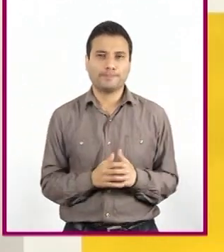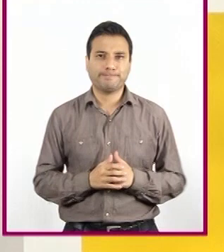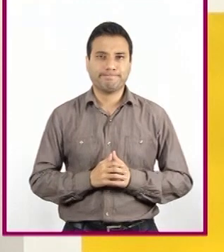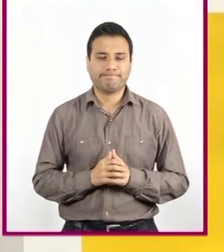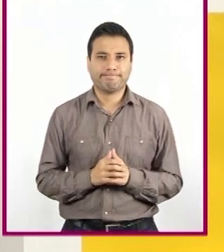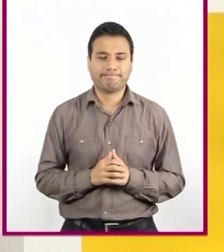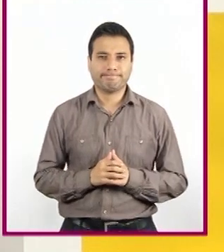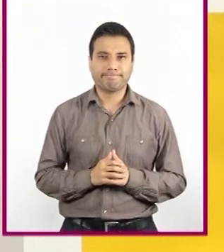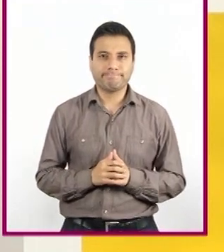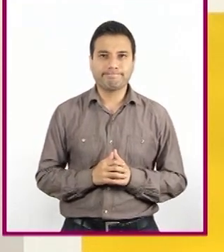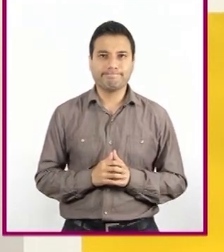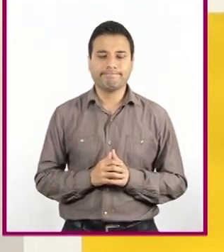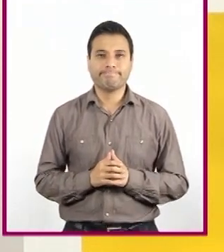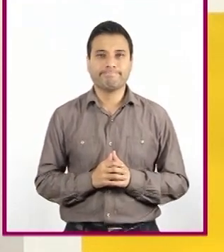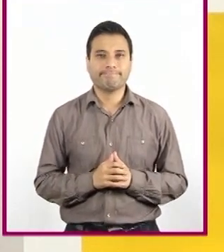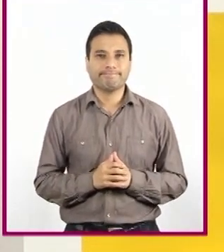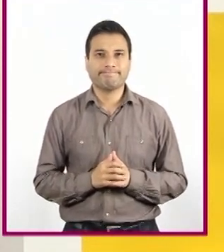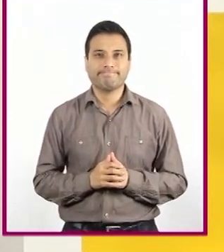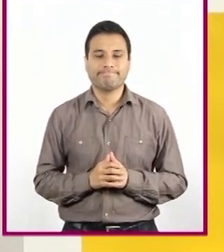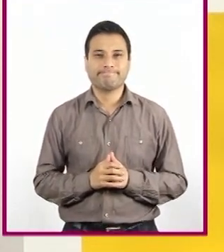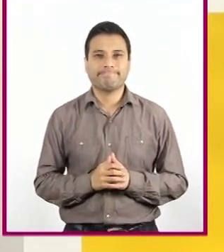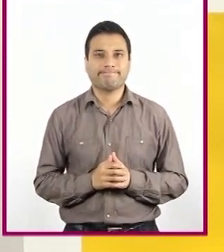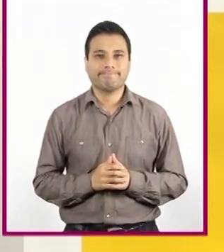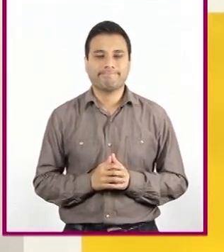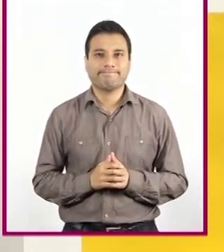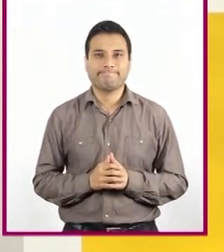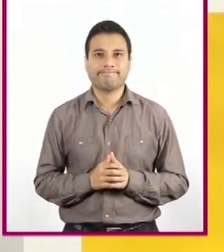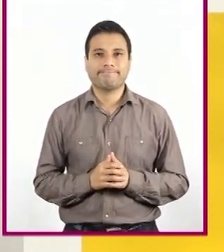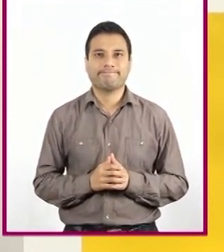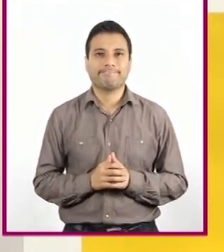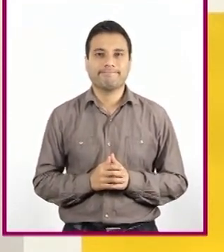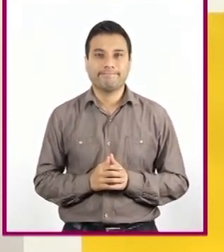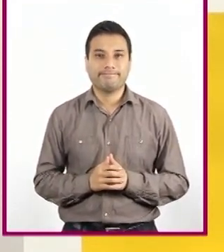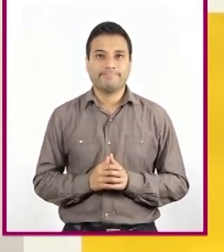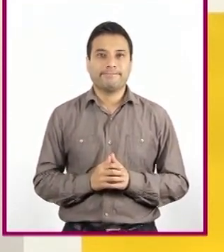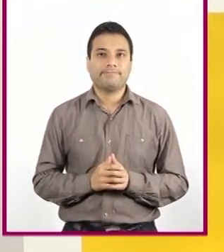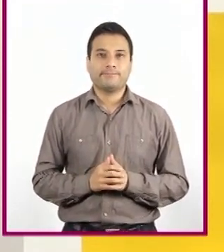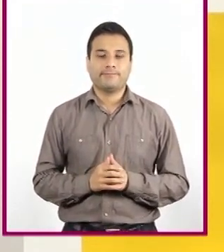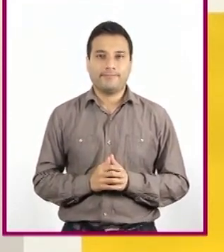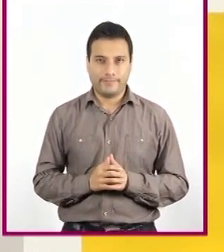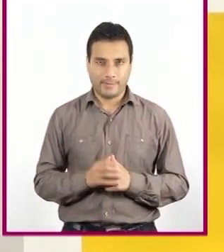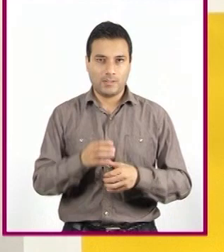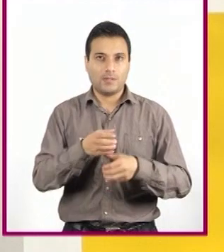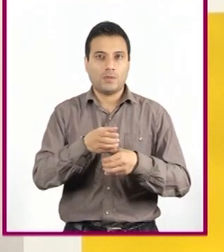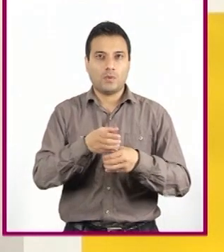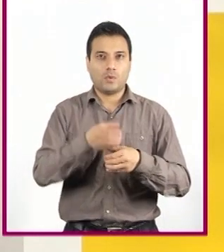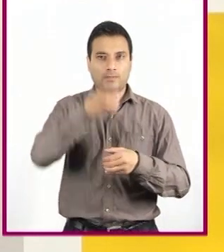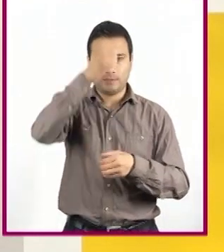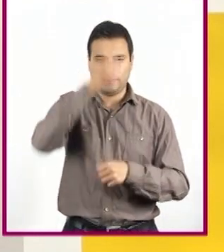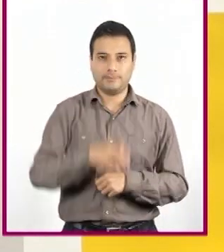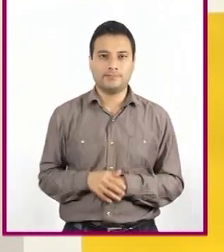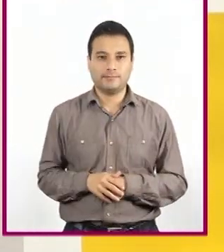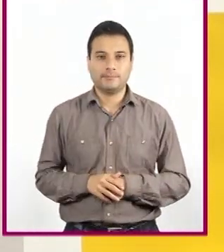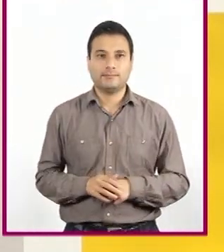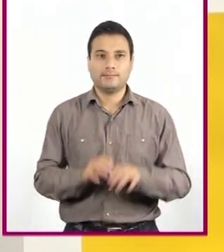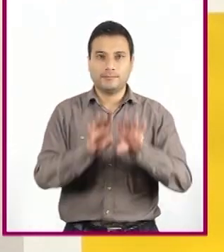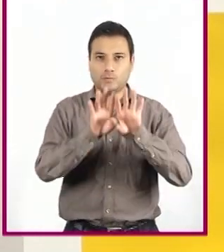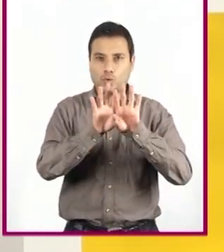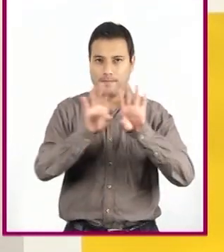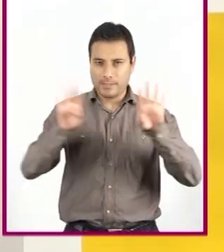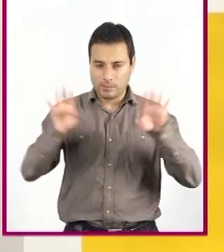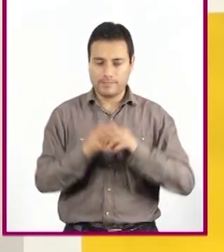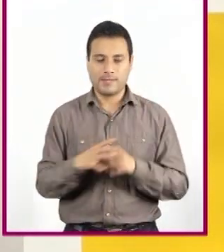El complejo de las columnas y el gobernante 13 Conejo. El complejo de las columnas tiene